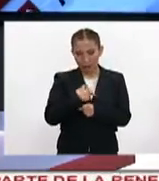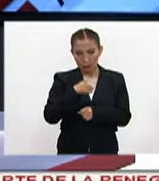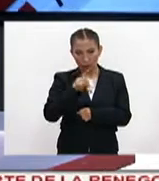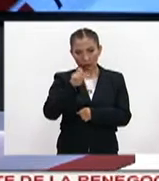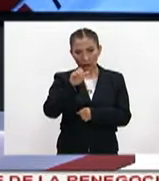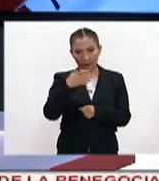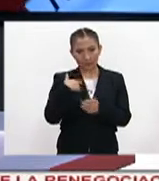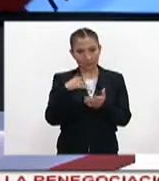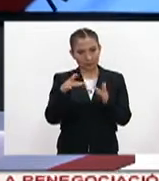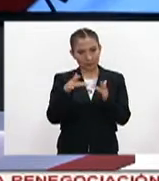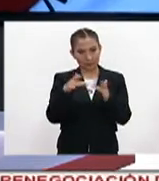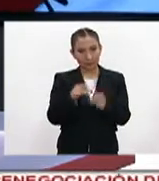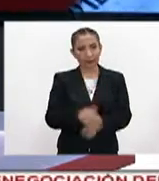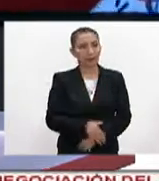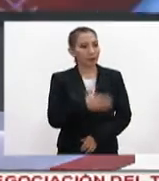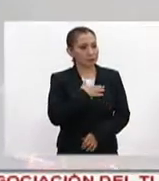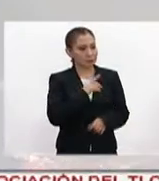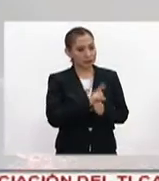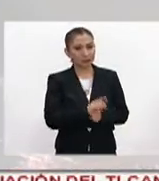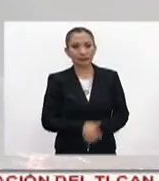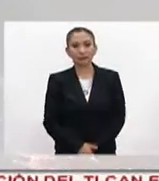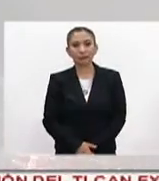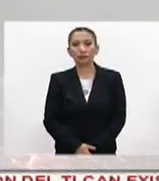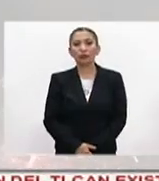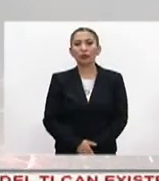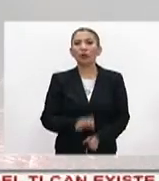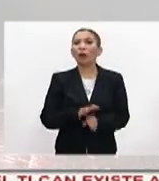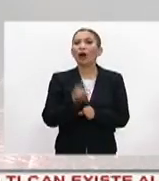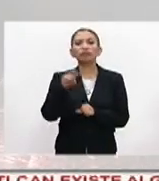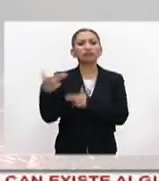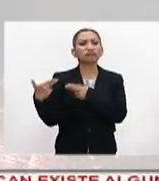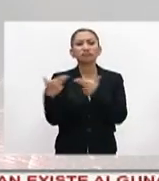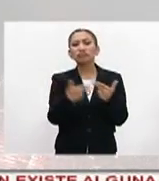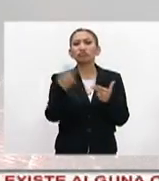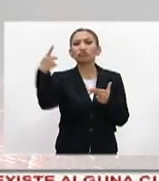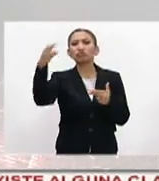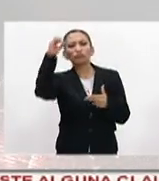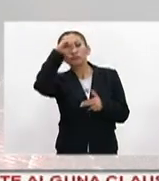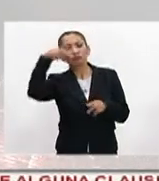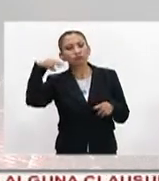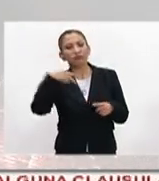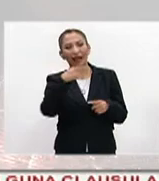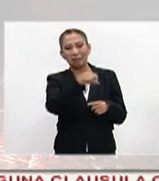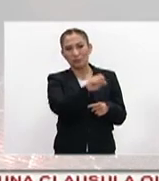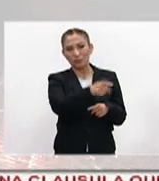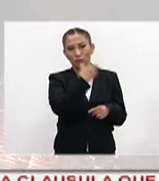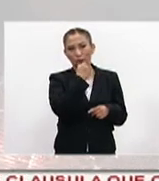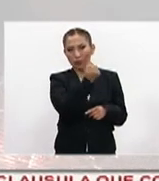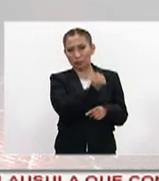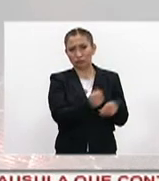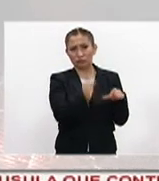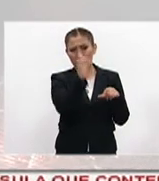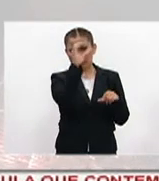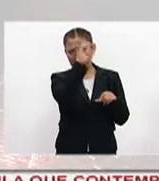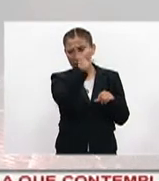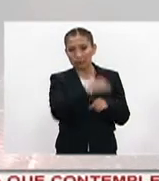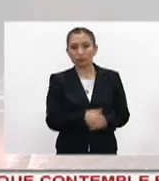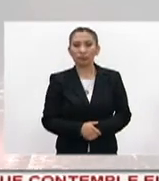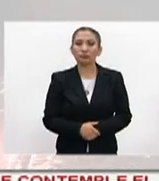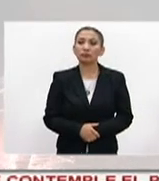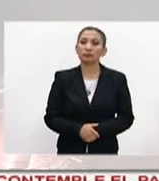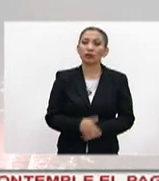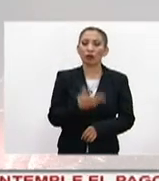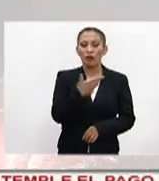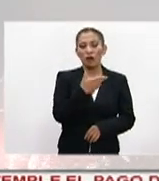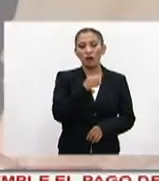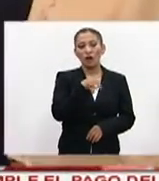con nosotros. Buenos días. ¿Cuál es el legado desde su perspectiva de Stephen Hawking? Bueno,